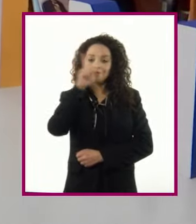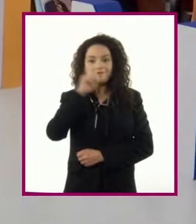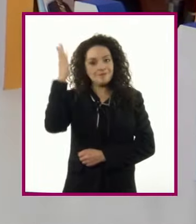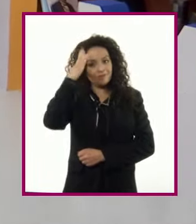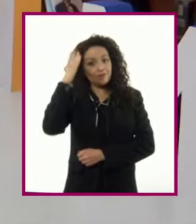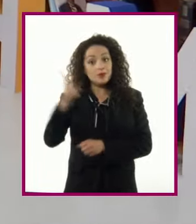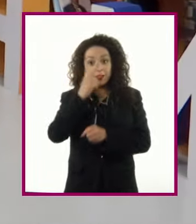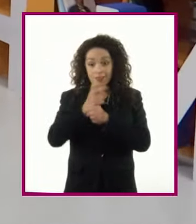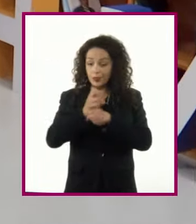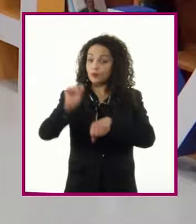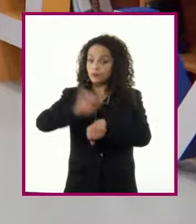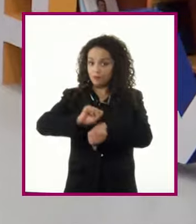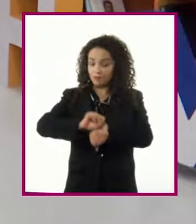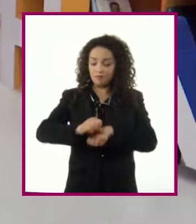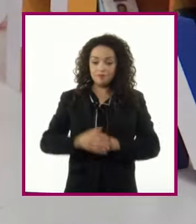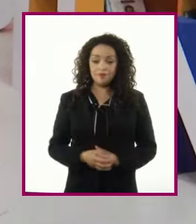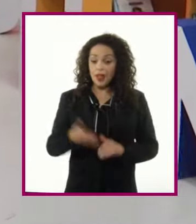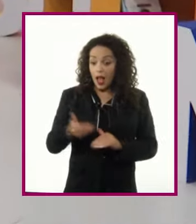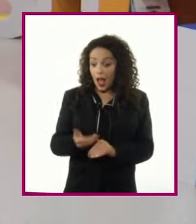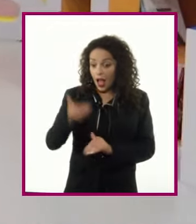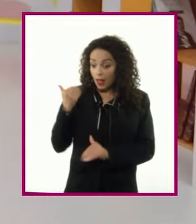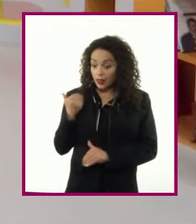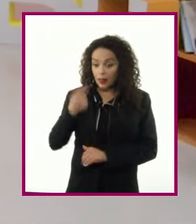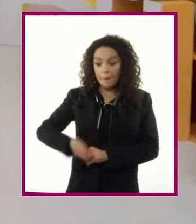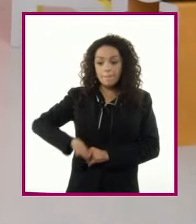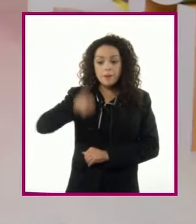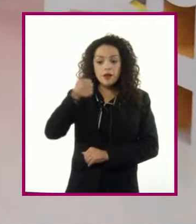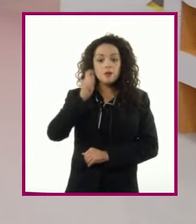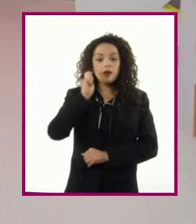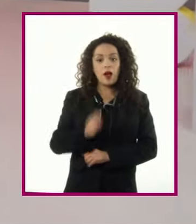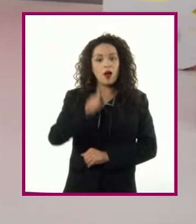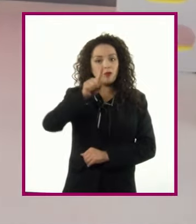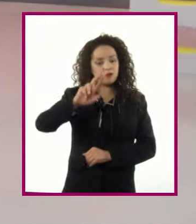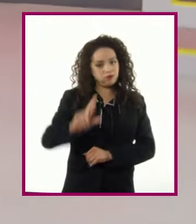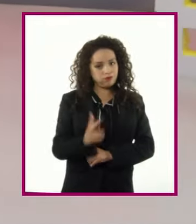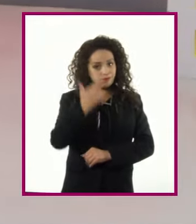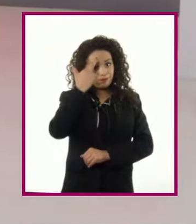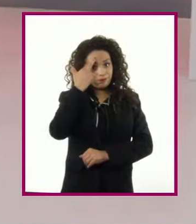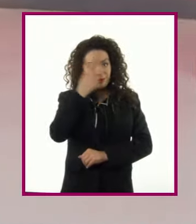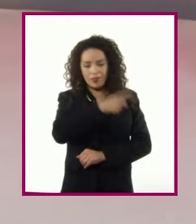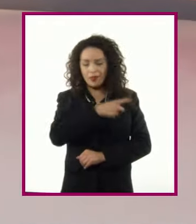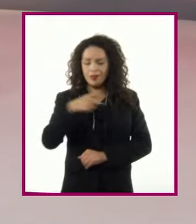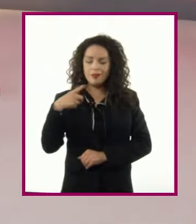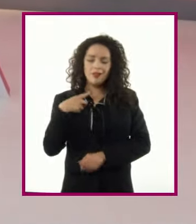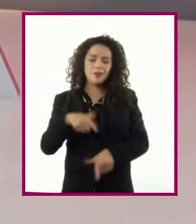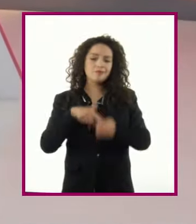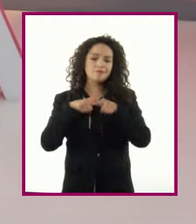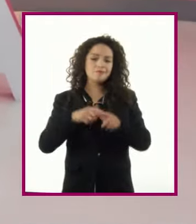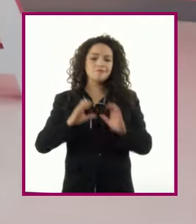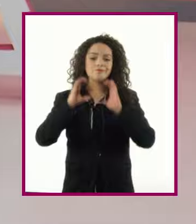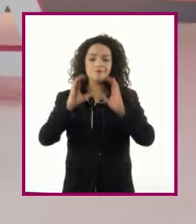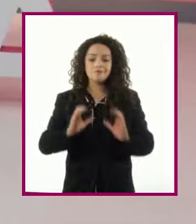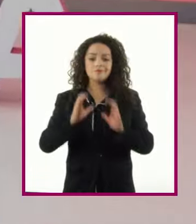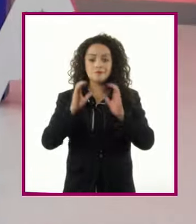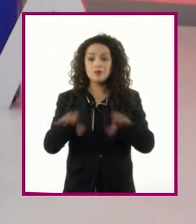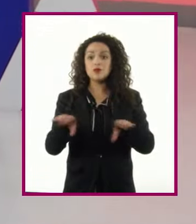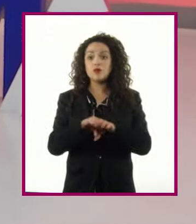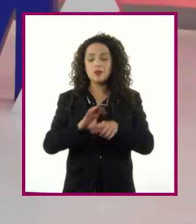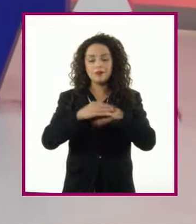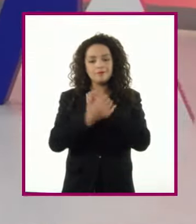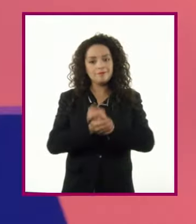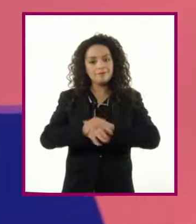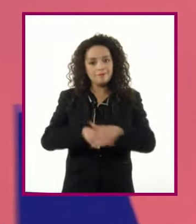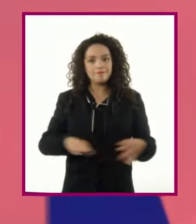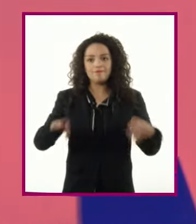Segundo Grado de Secundaria. Antes de iniciar, les recuerdo que debemos seguir cuidándonos, lavando frecuentemente nuestras